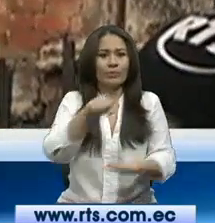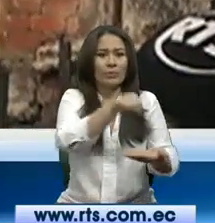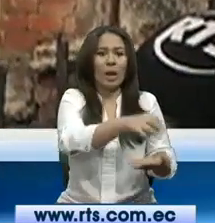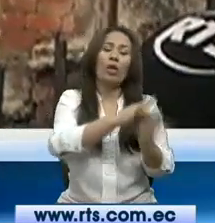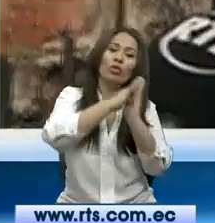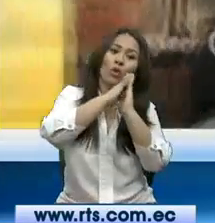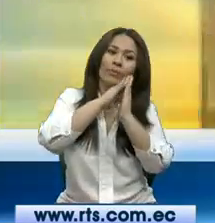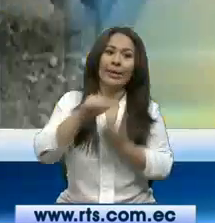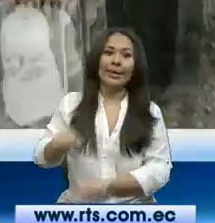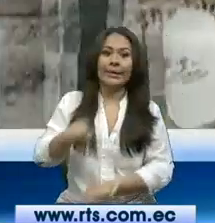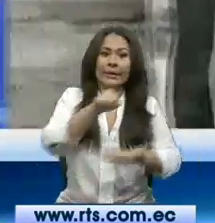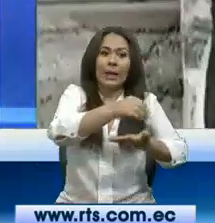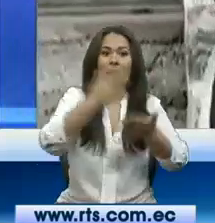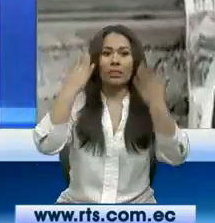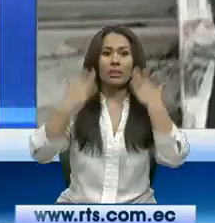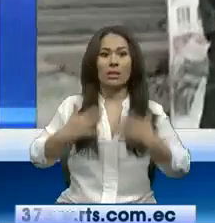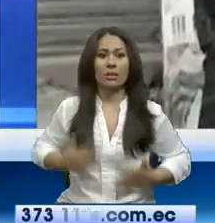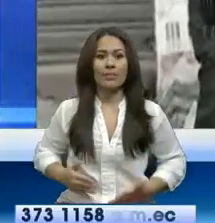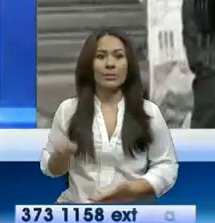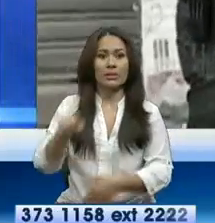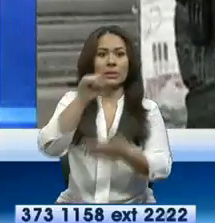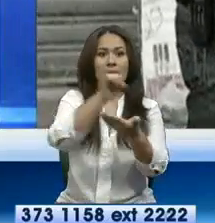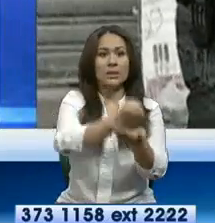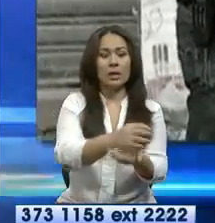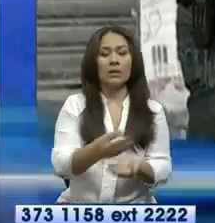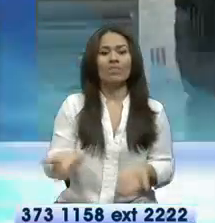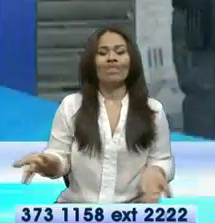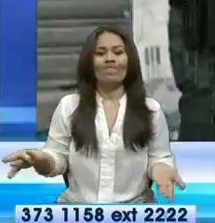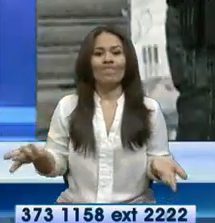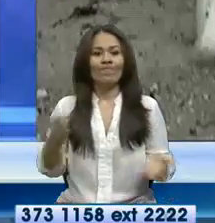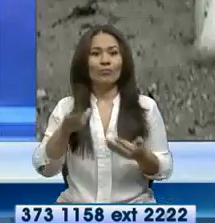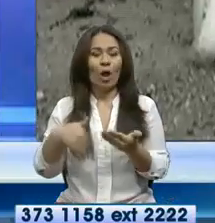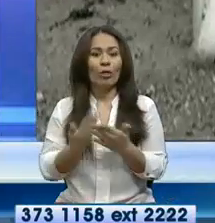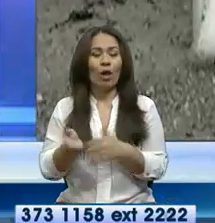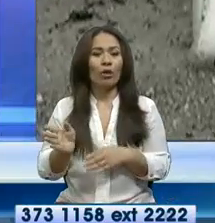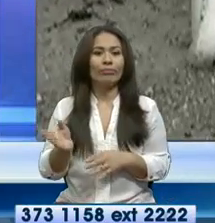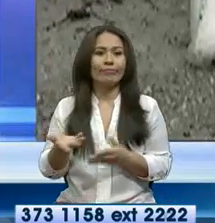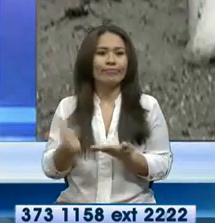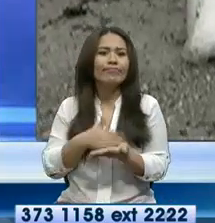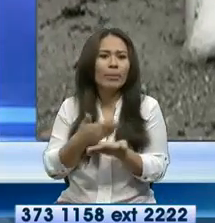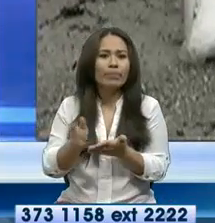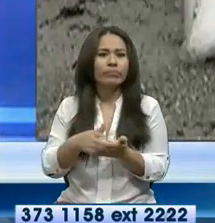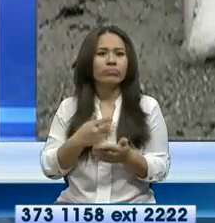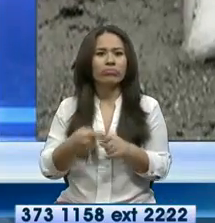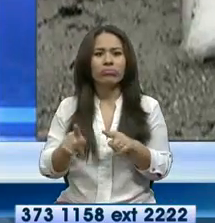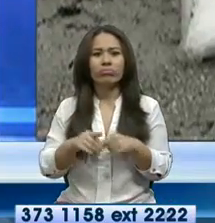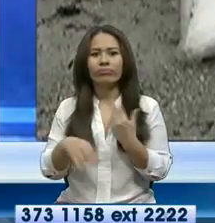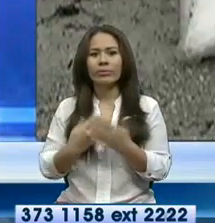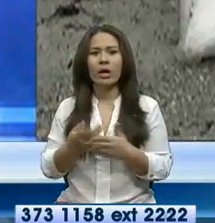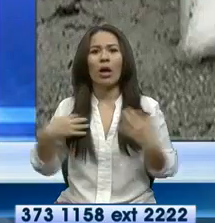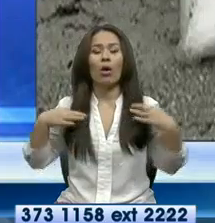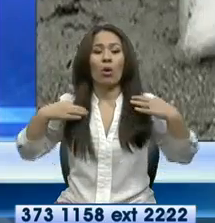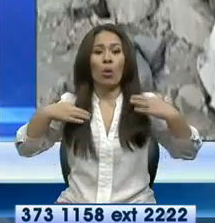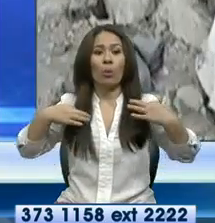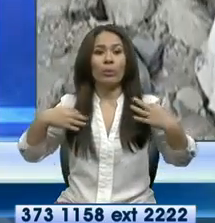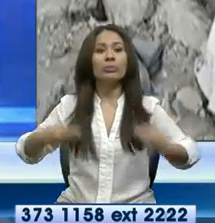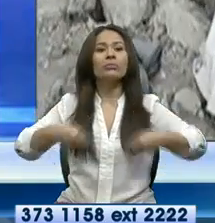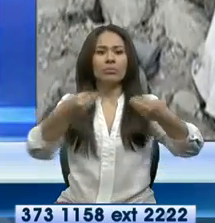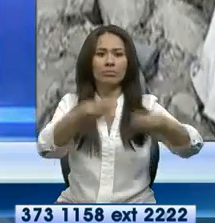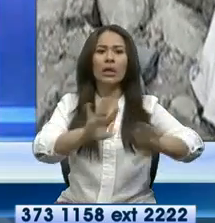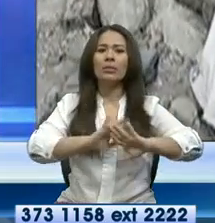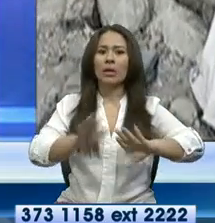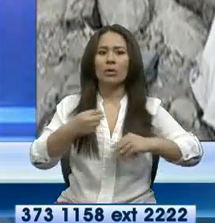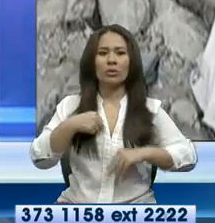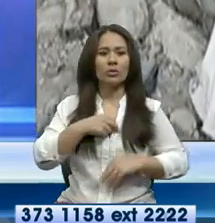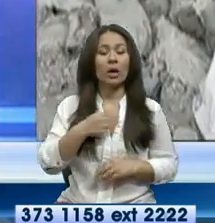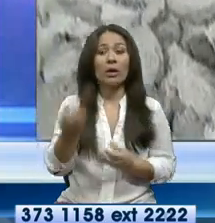de aseo y kit de higiene. El MIES en las próximas horas ya se acercará con los kits de alimentos y con los kits de vestimenta. La información sobre